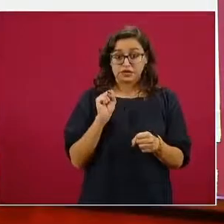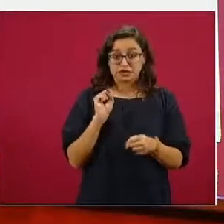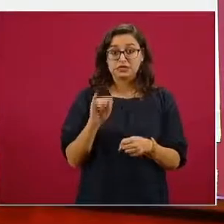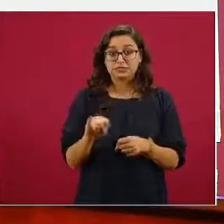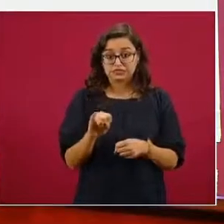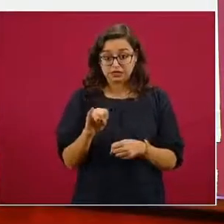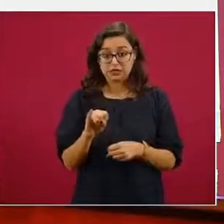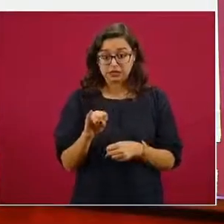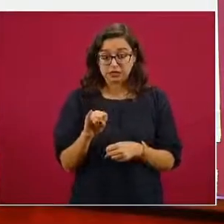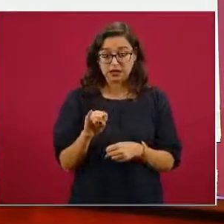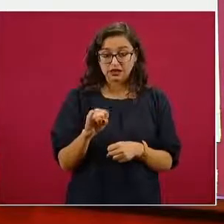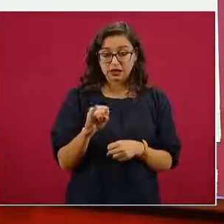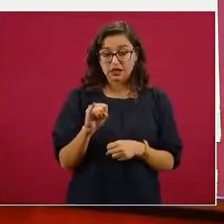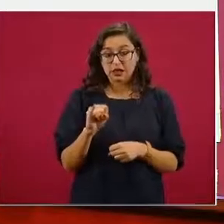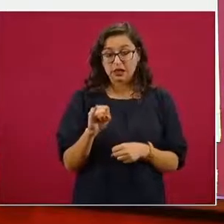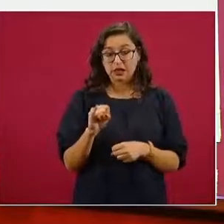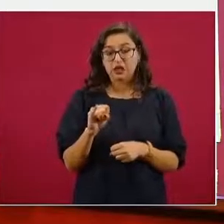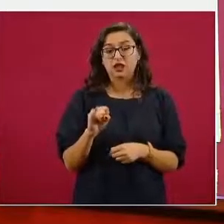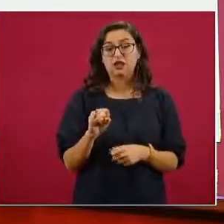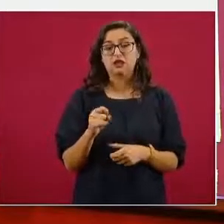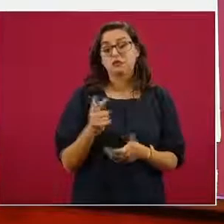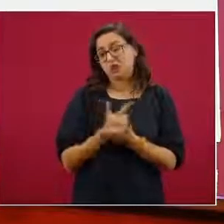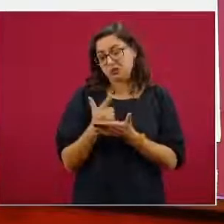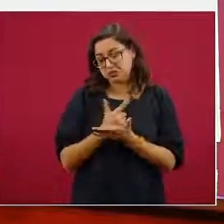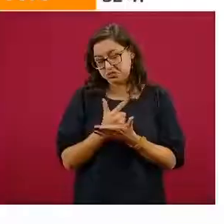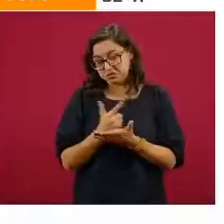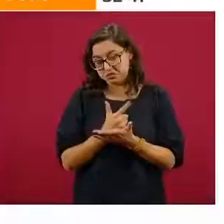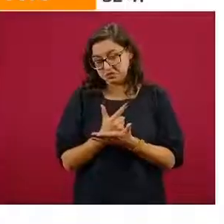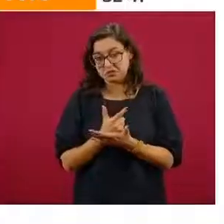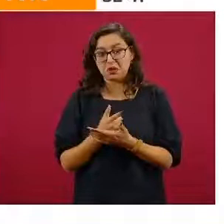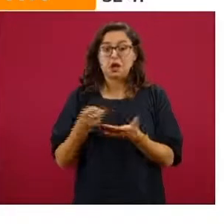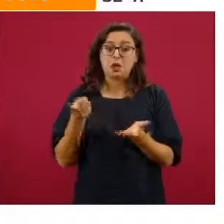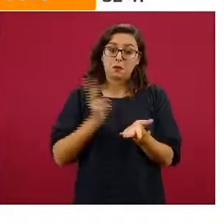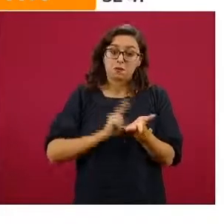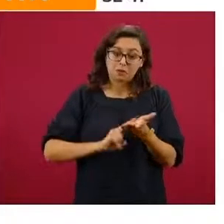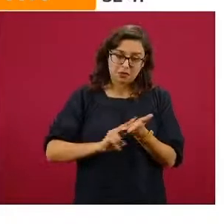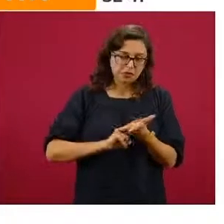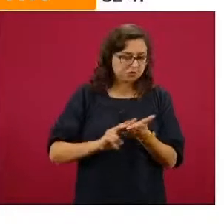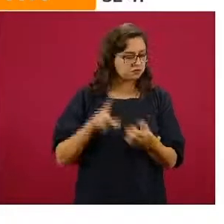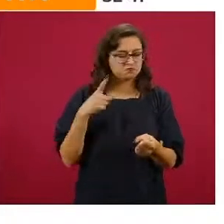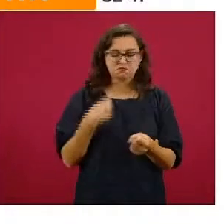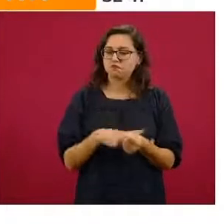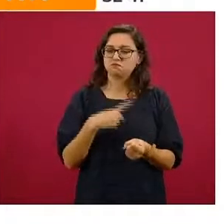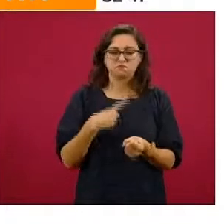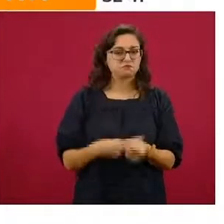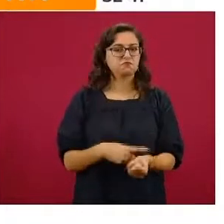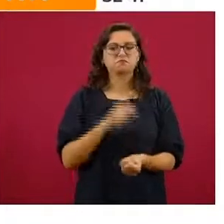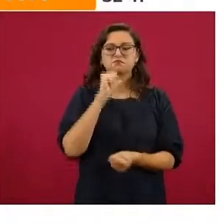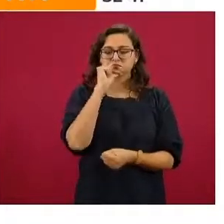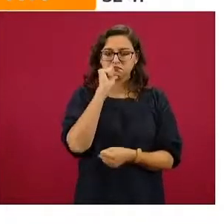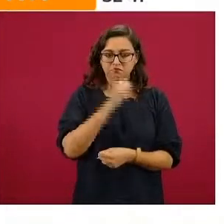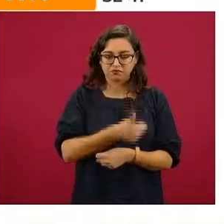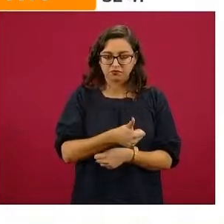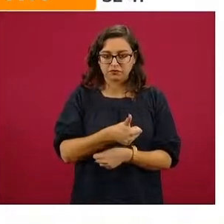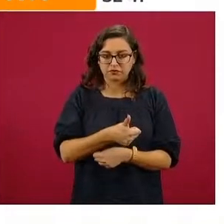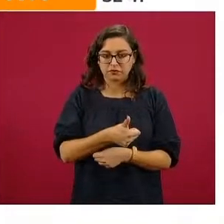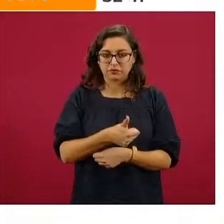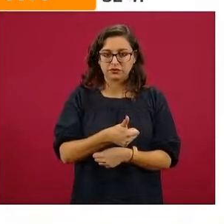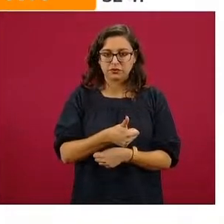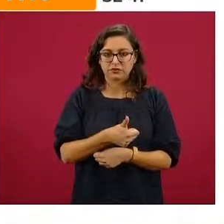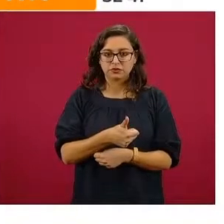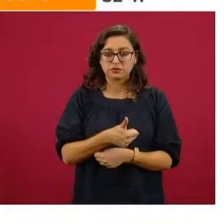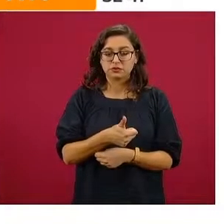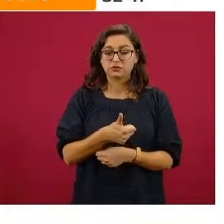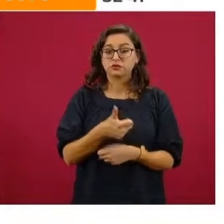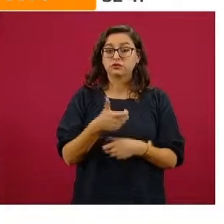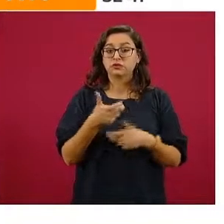ve gris, pero es esta zona clara, y los casos descartados o negativos en la región verde, los